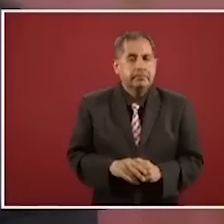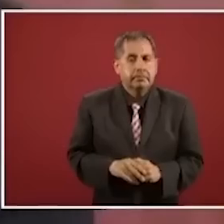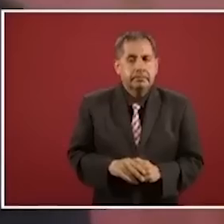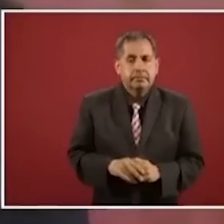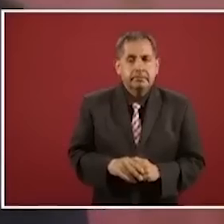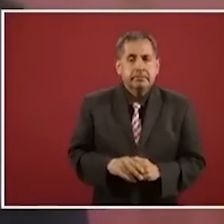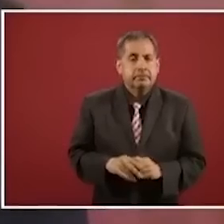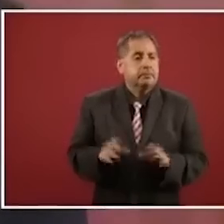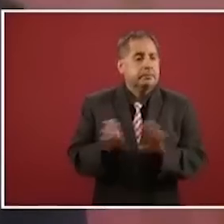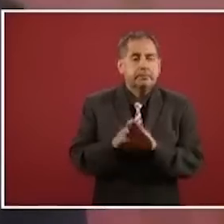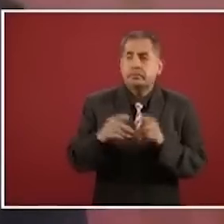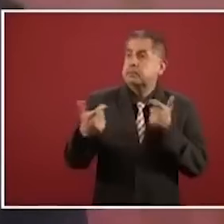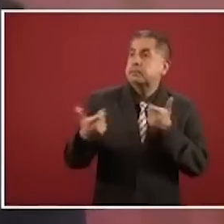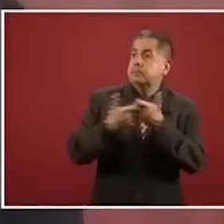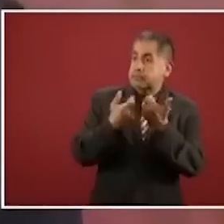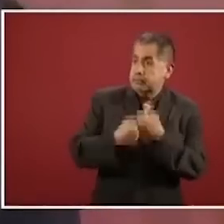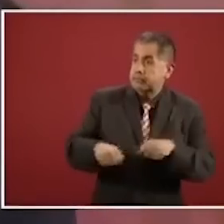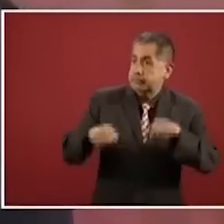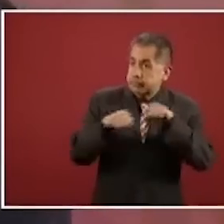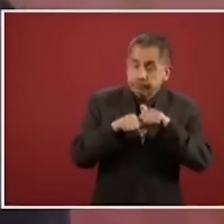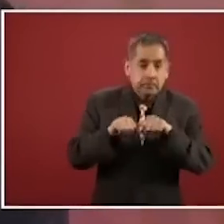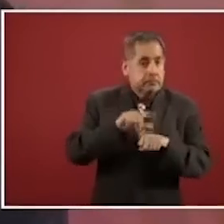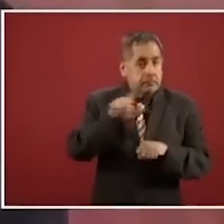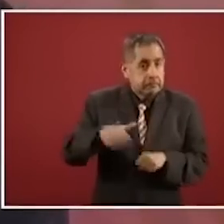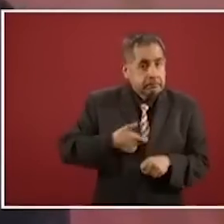con financiamientos muy